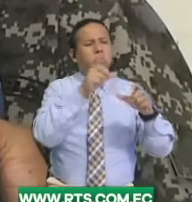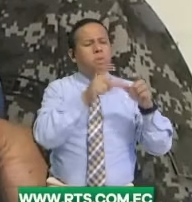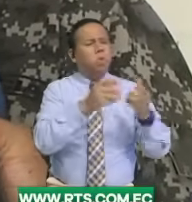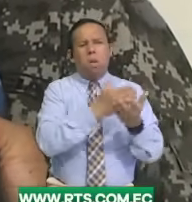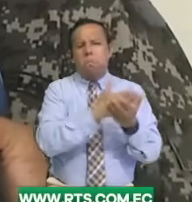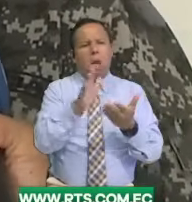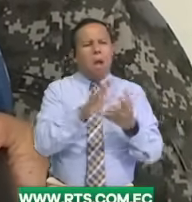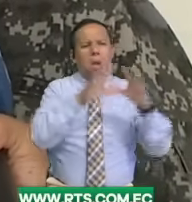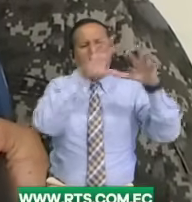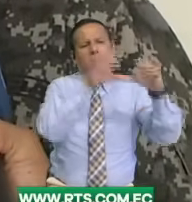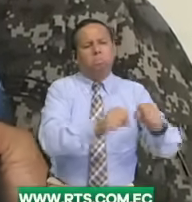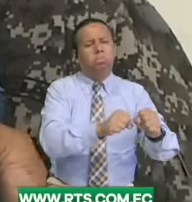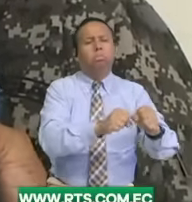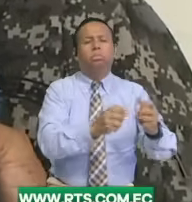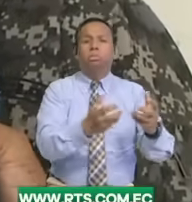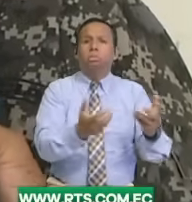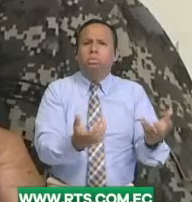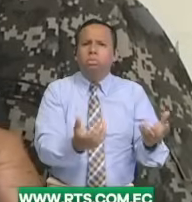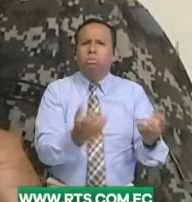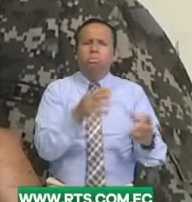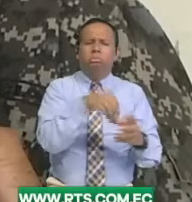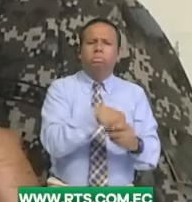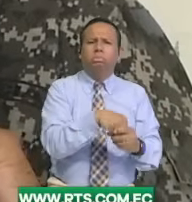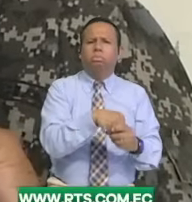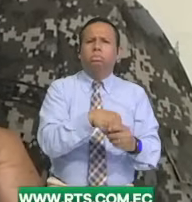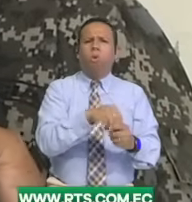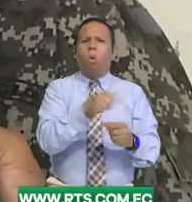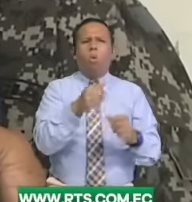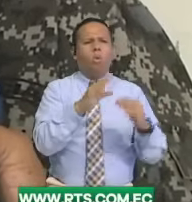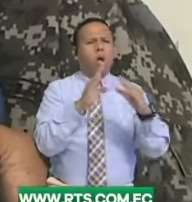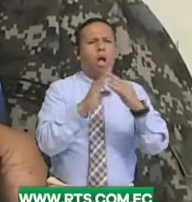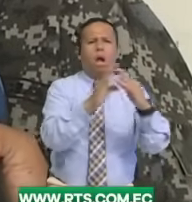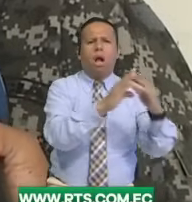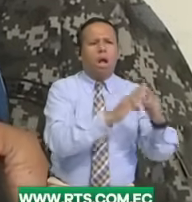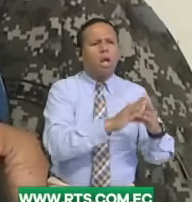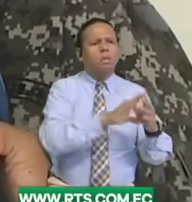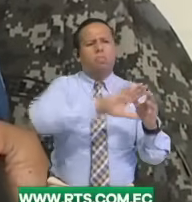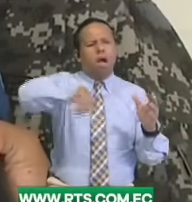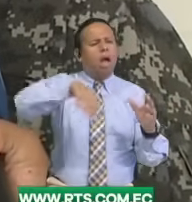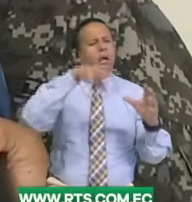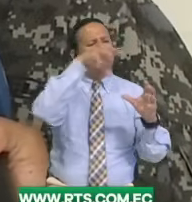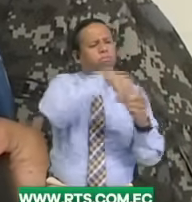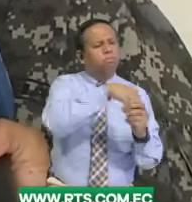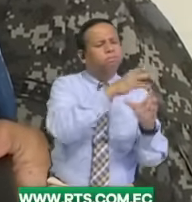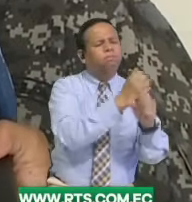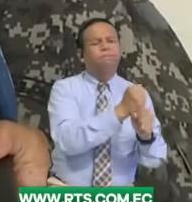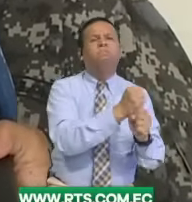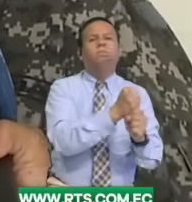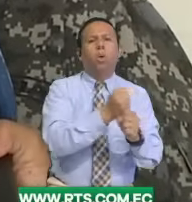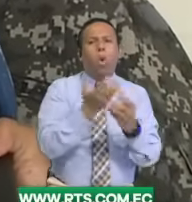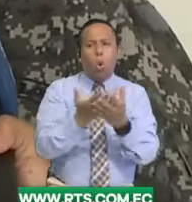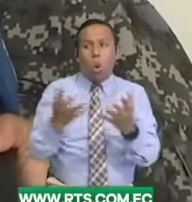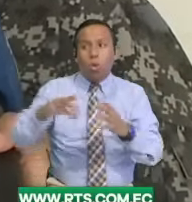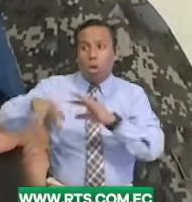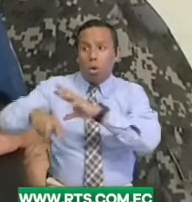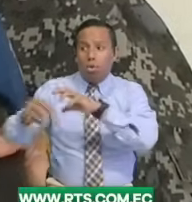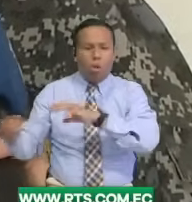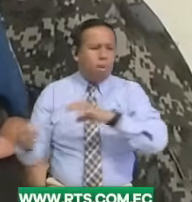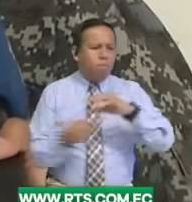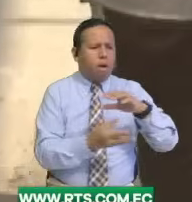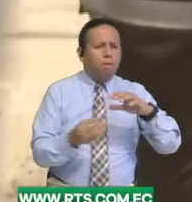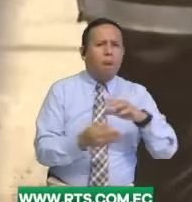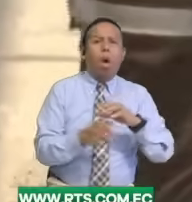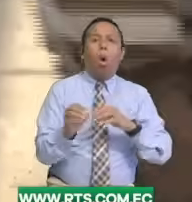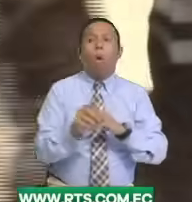comiencen a habitar, y otras viviendas que sirven de bodega para objetos robados y para llevar a personas